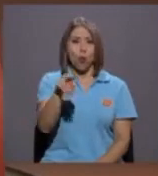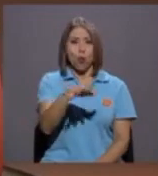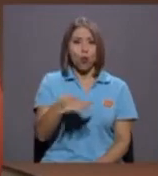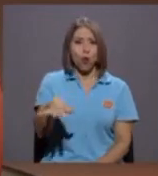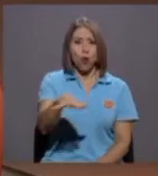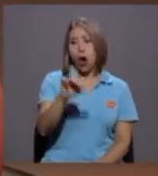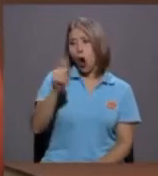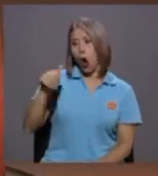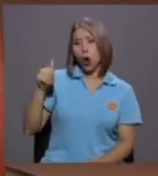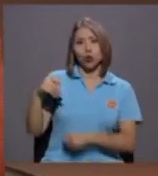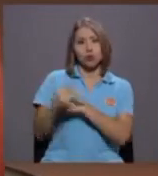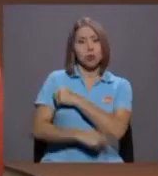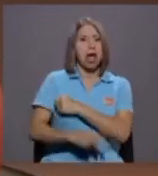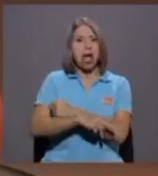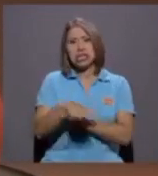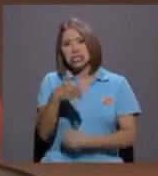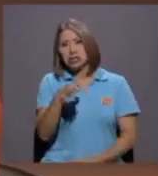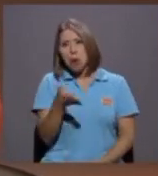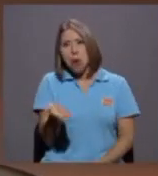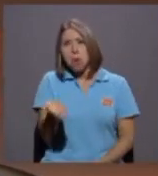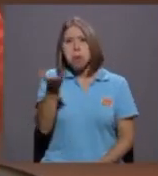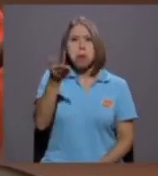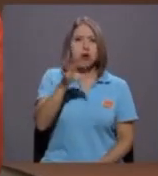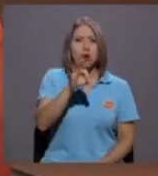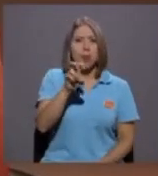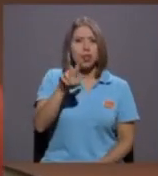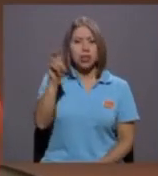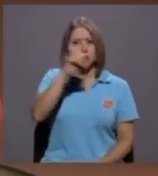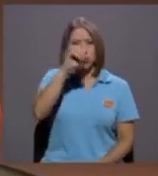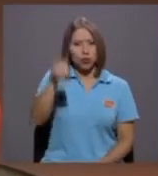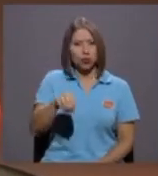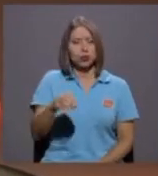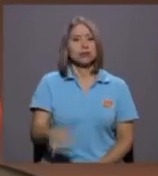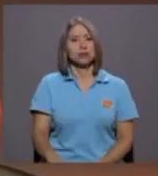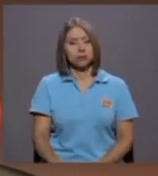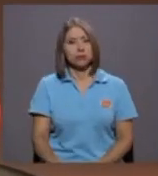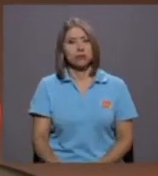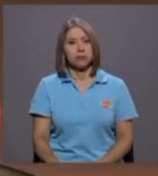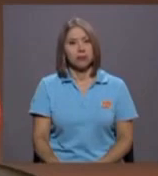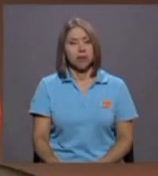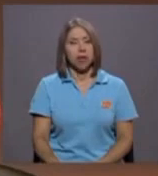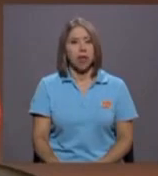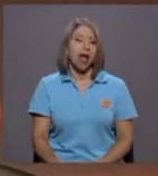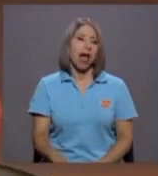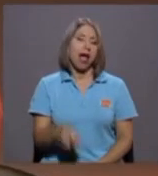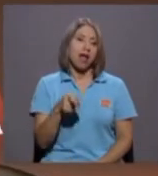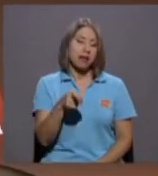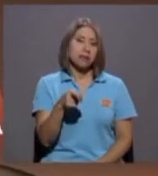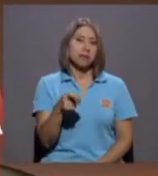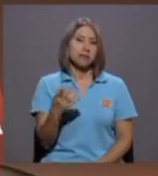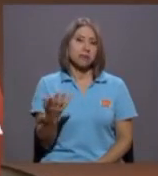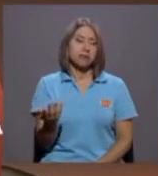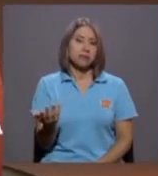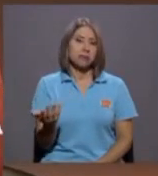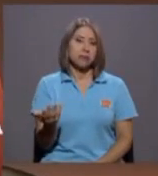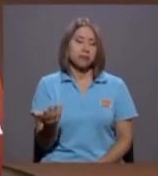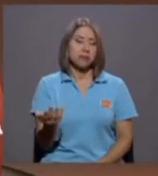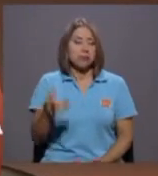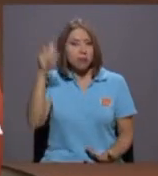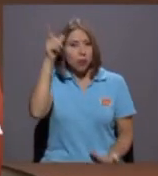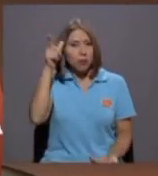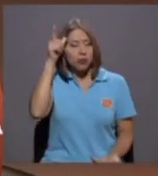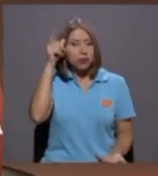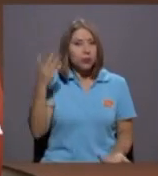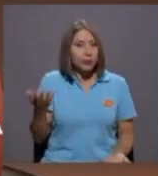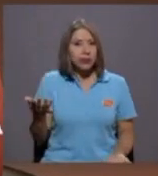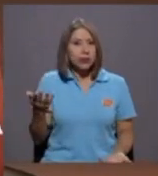de los países anda por un 92%, digamos el promedio. Ahí, por supuesto